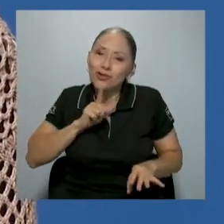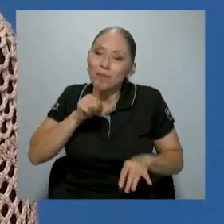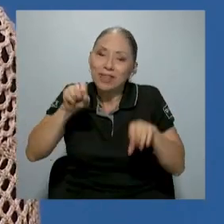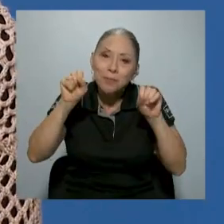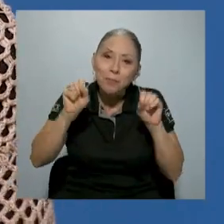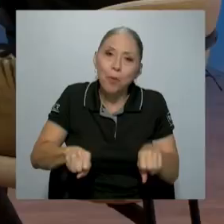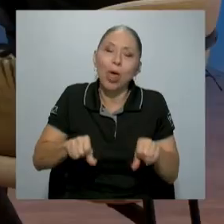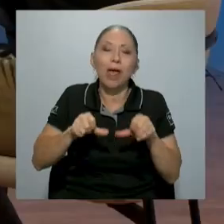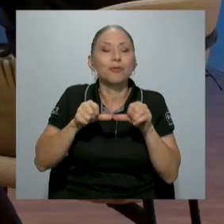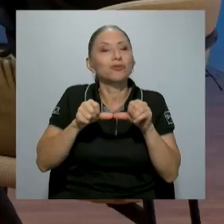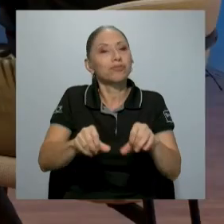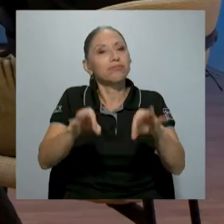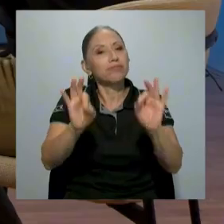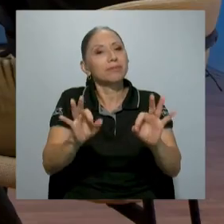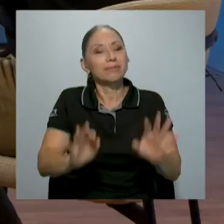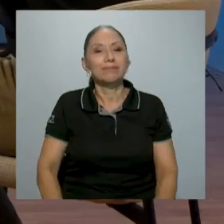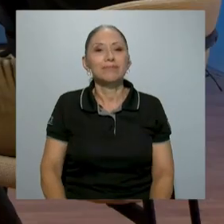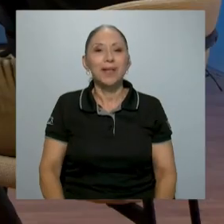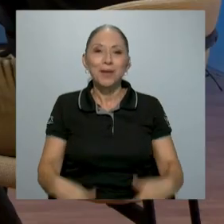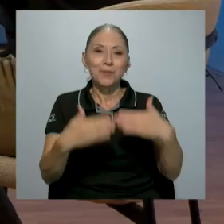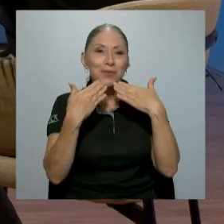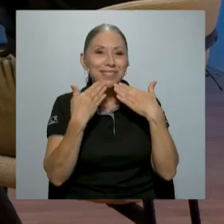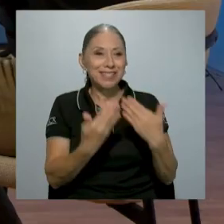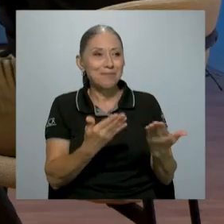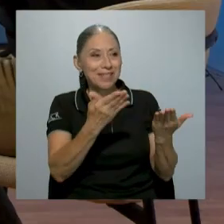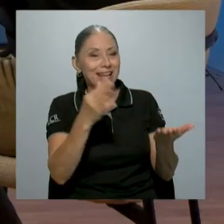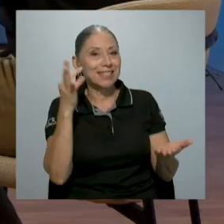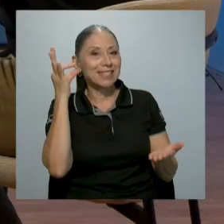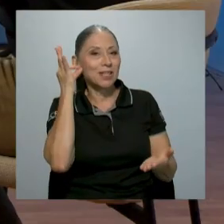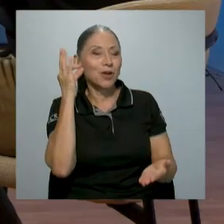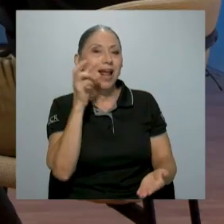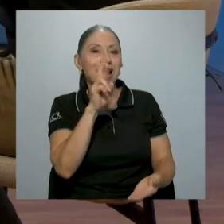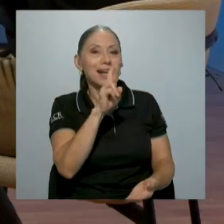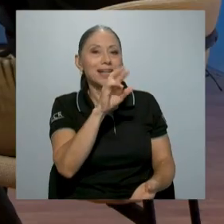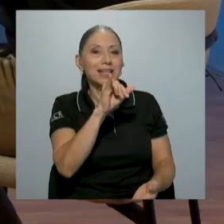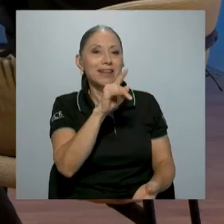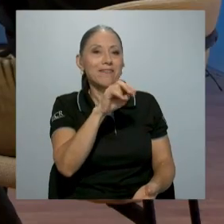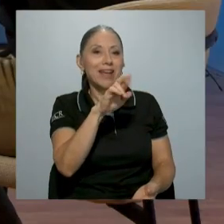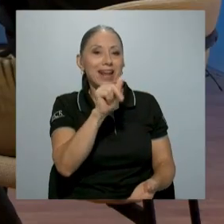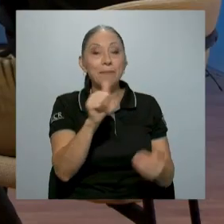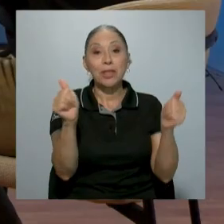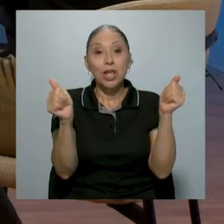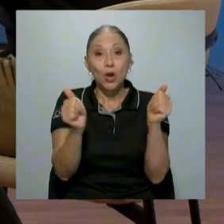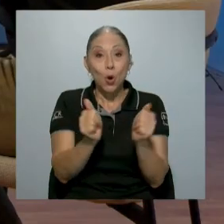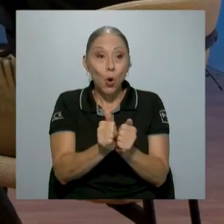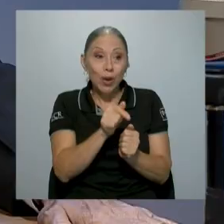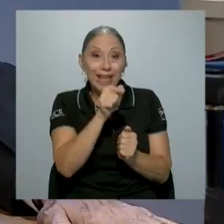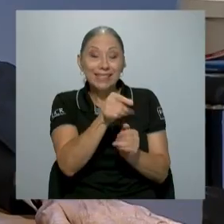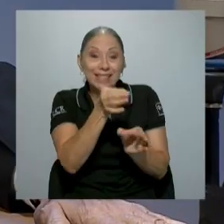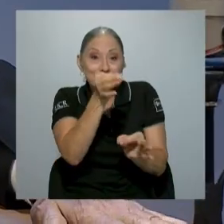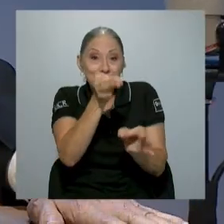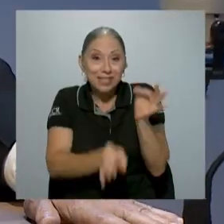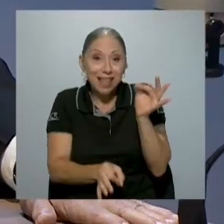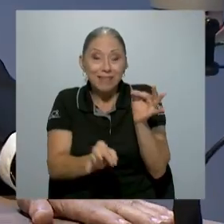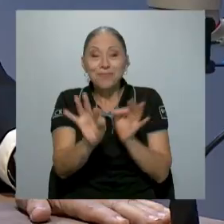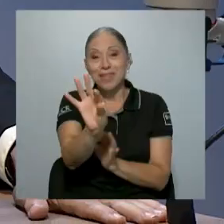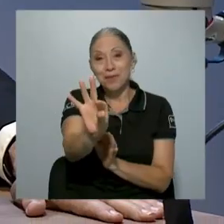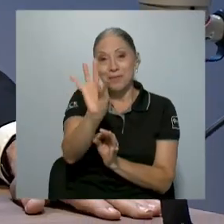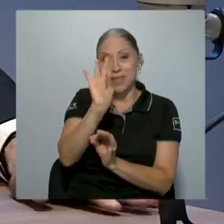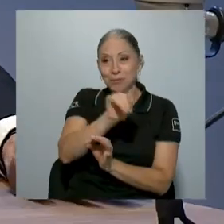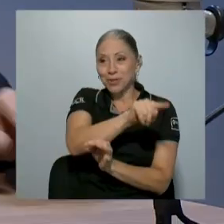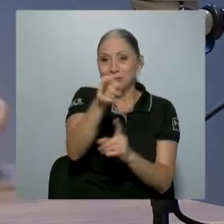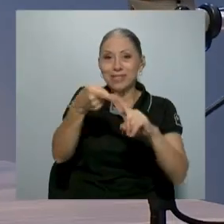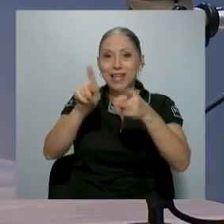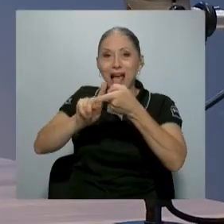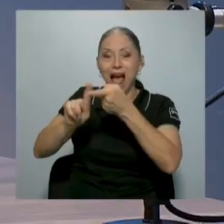trascender. Muchísimas gracias, señora Rivera. Y con esa simplicidad invitamos a las amigas y amigos